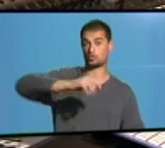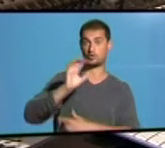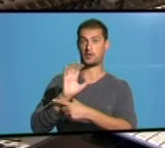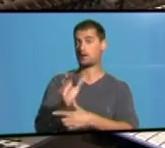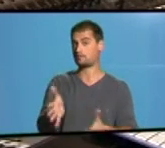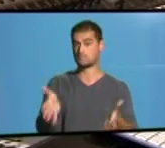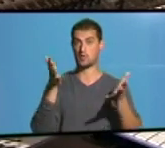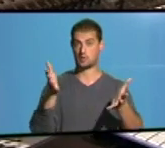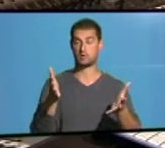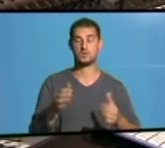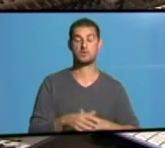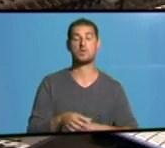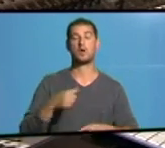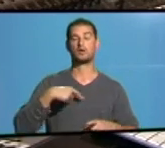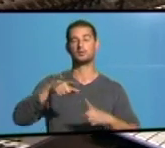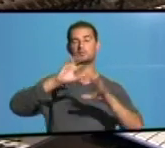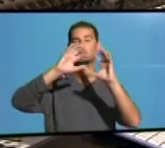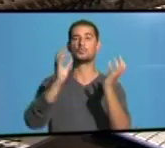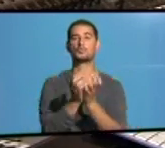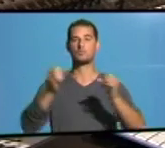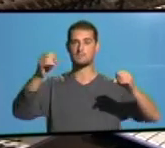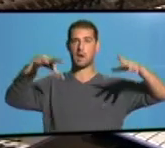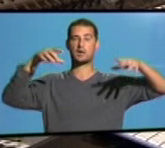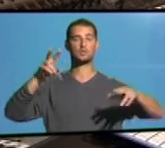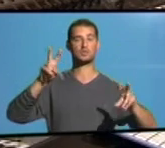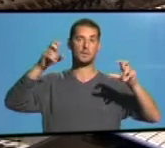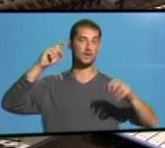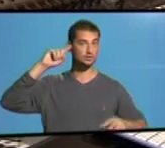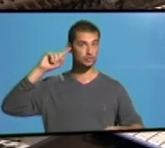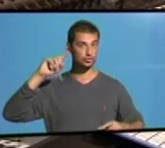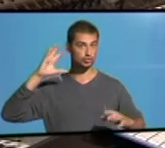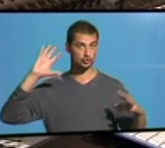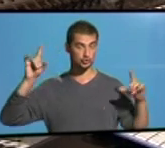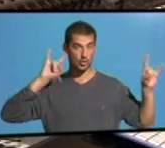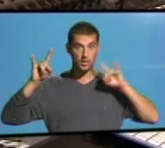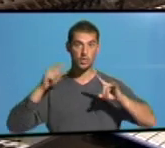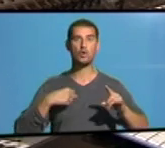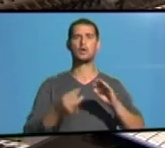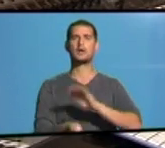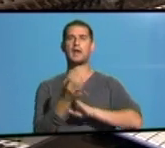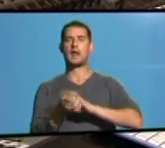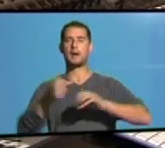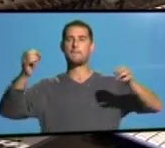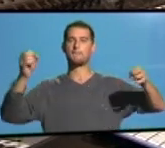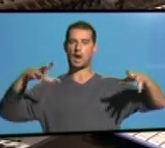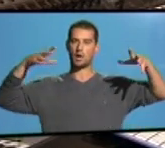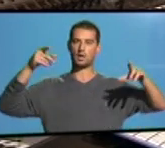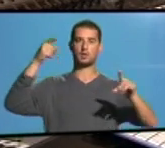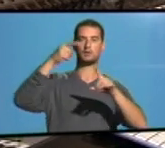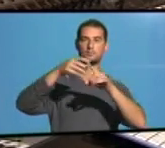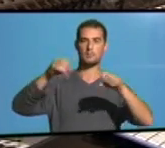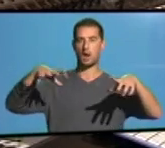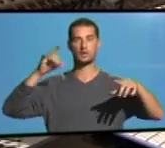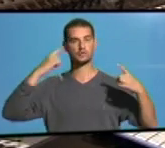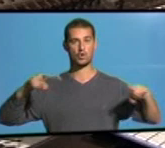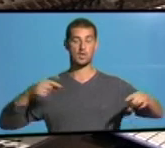meternos en ese mundo mágico de lo que es el sonido y empezar a crear magia toda la magia sonora